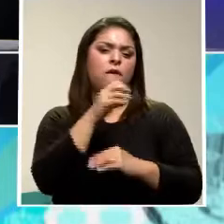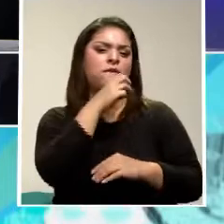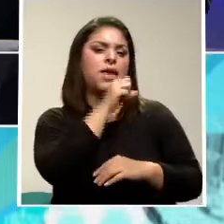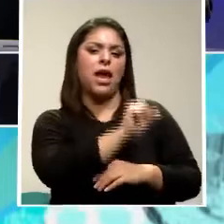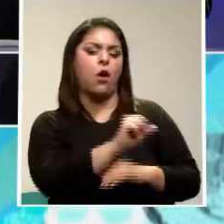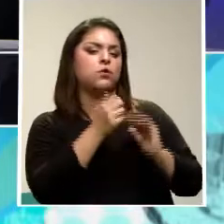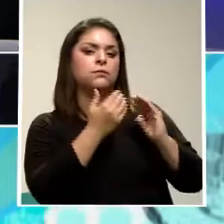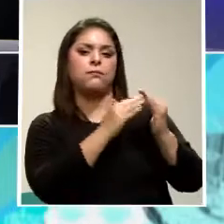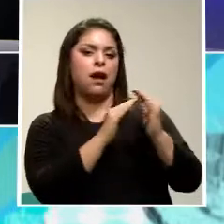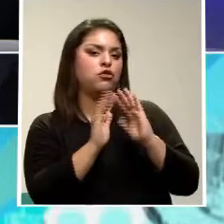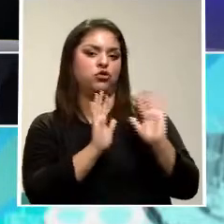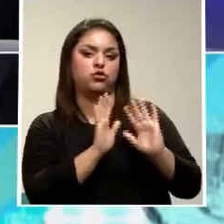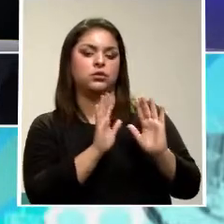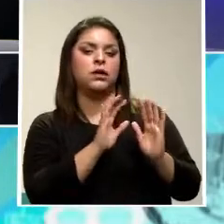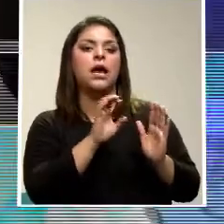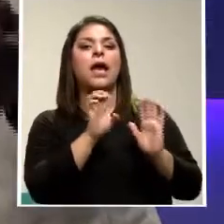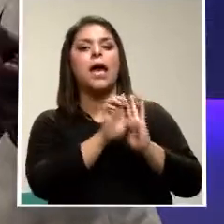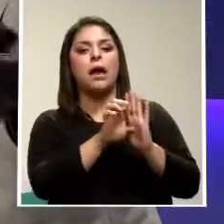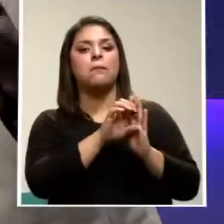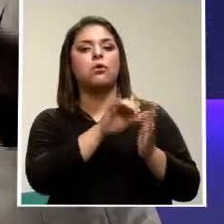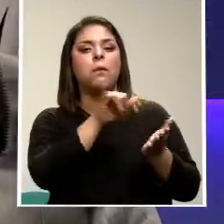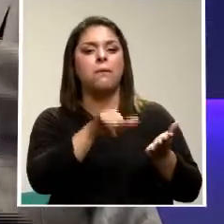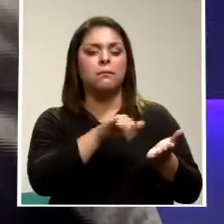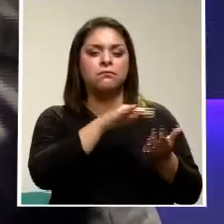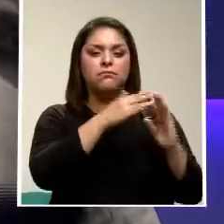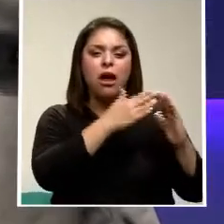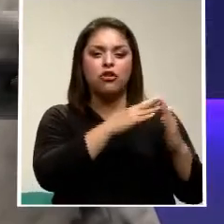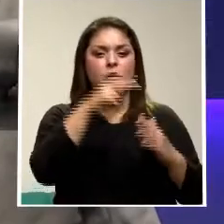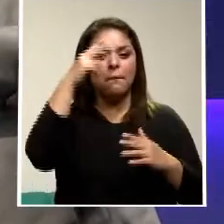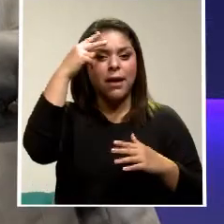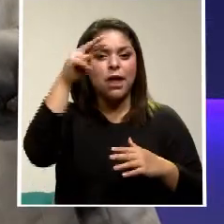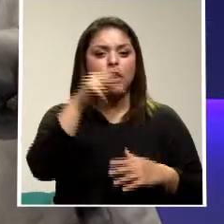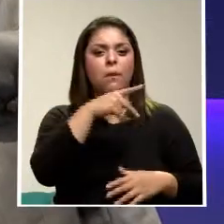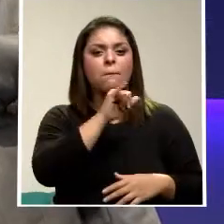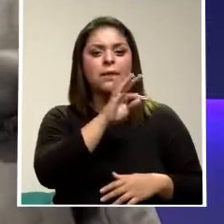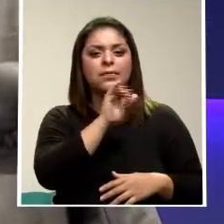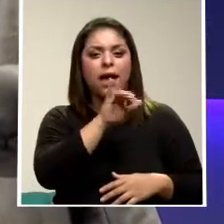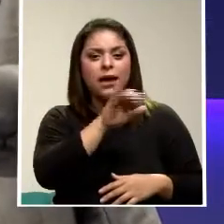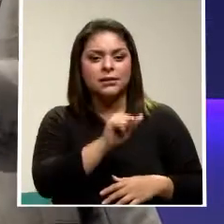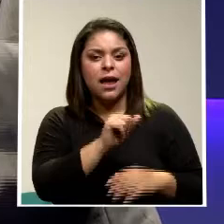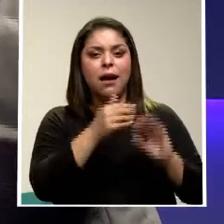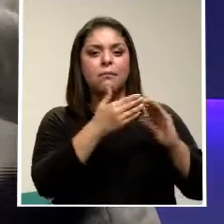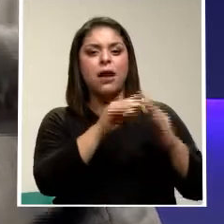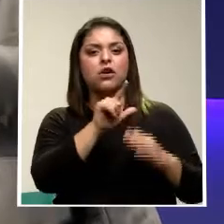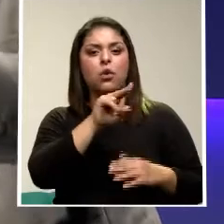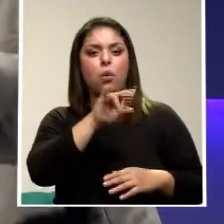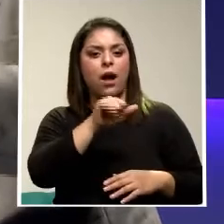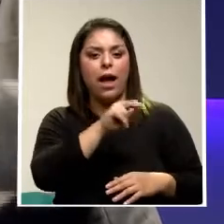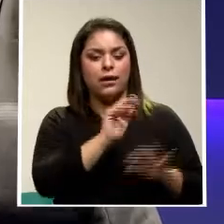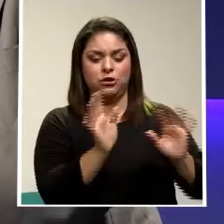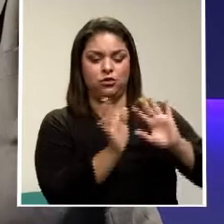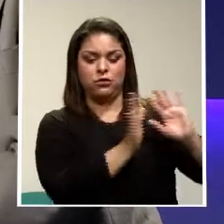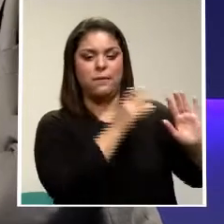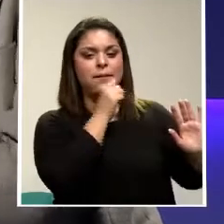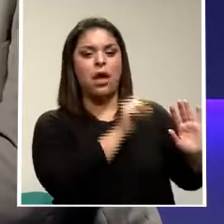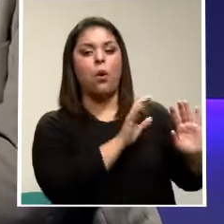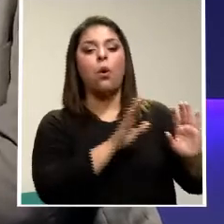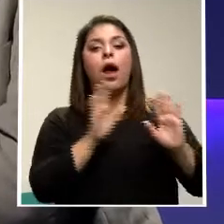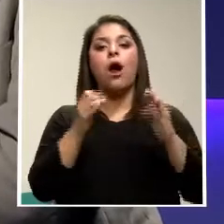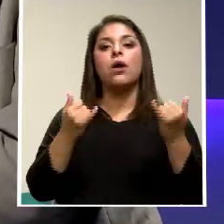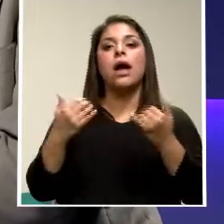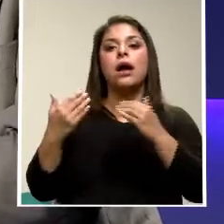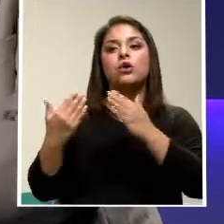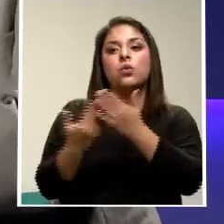José, entiéndase Barrio México, La Pitaya, Barrio Luján, sino de las nuevas urbanizaciones para las